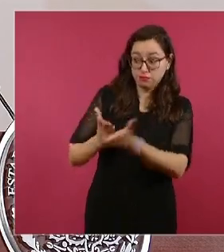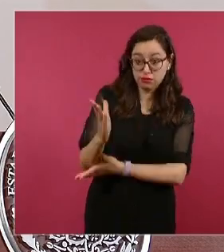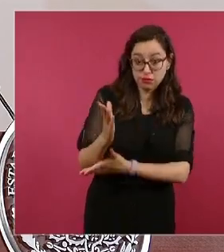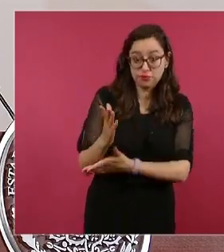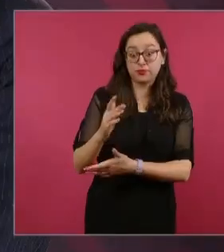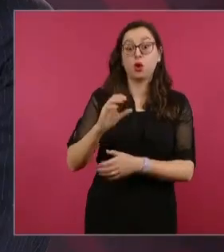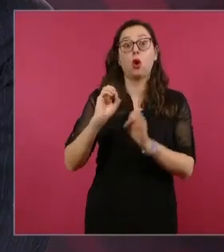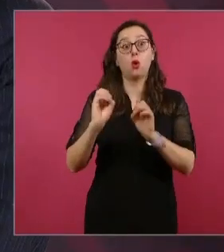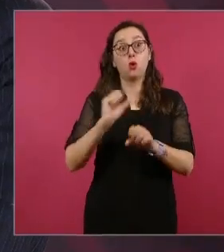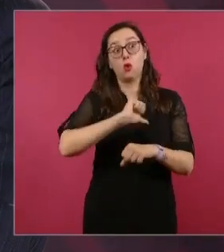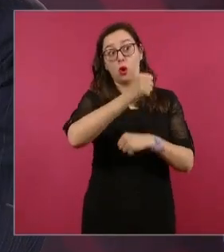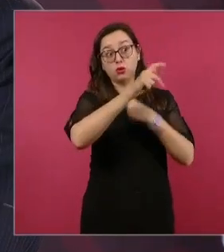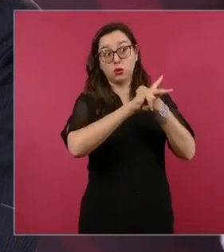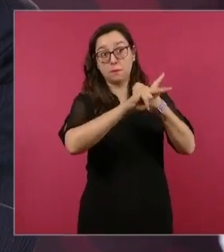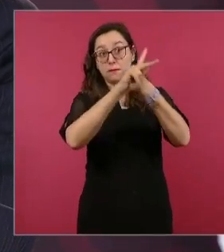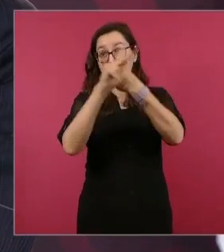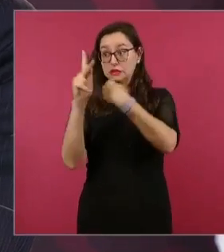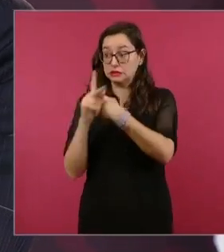en ningún caso,